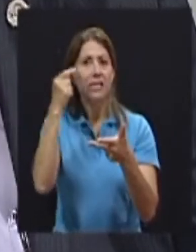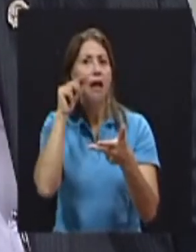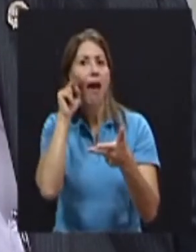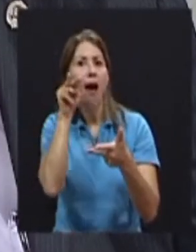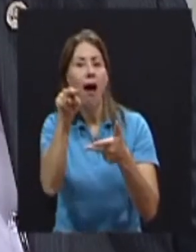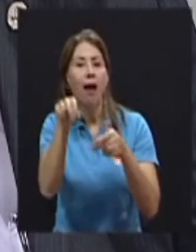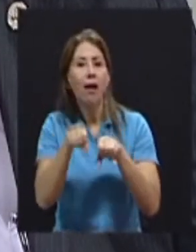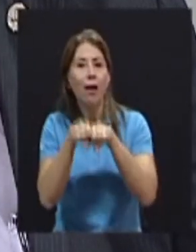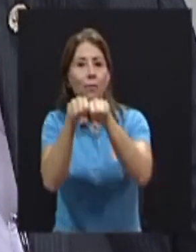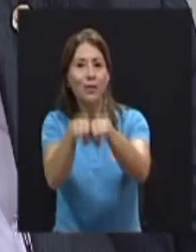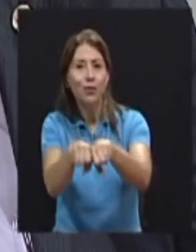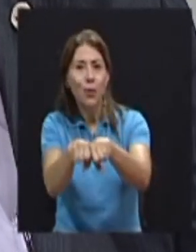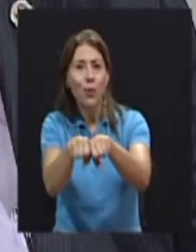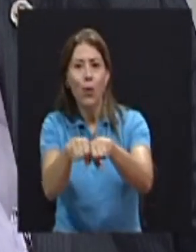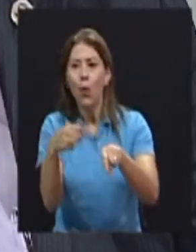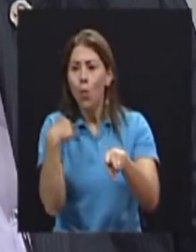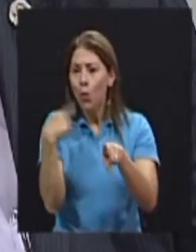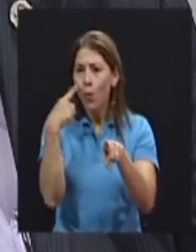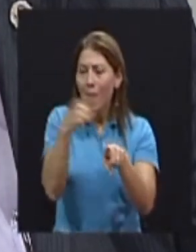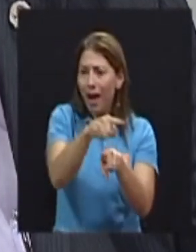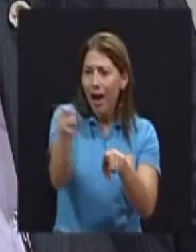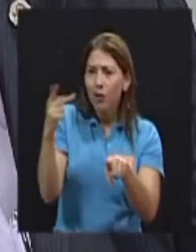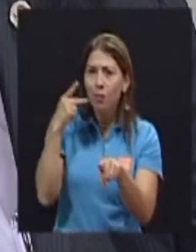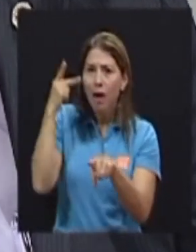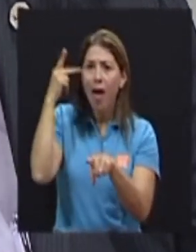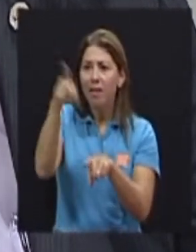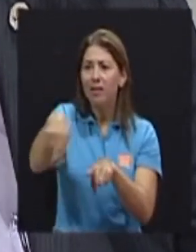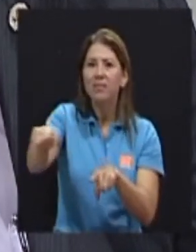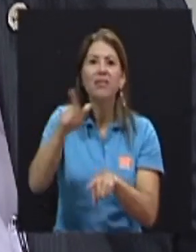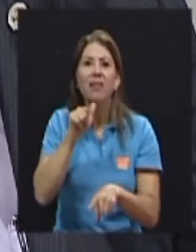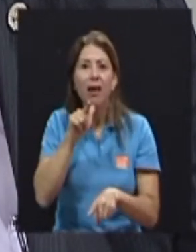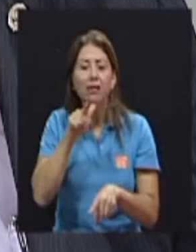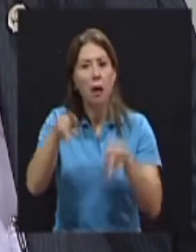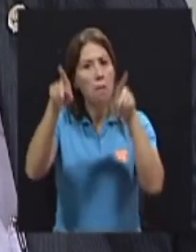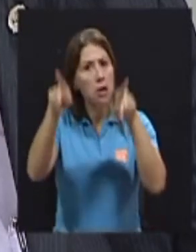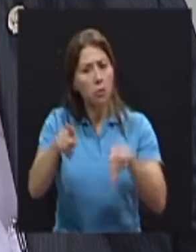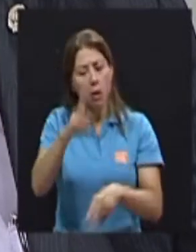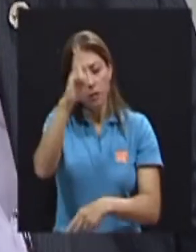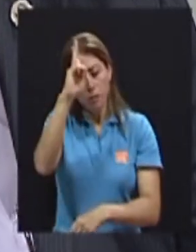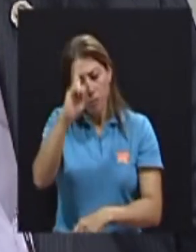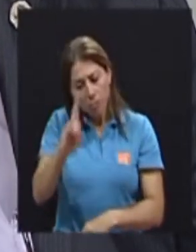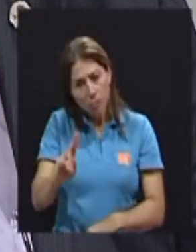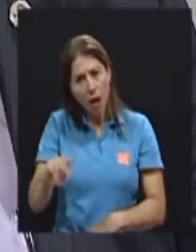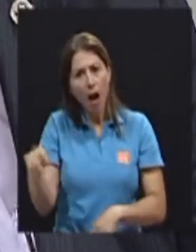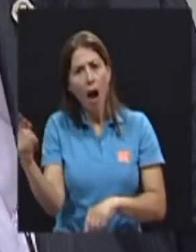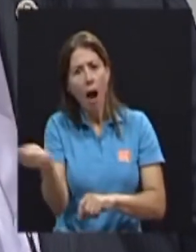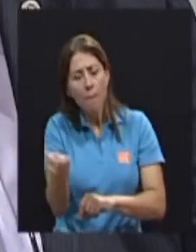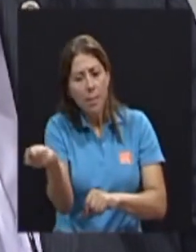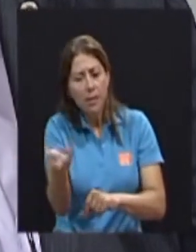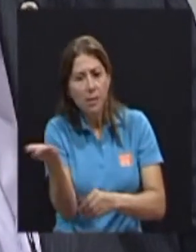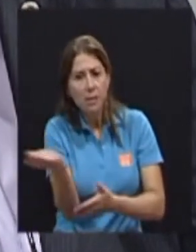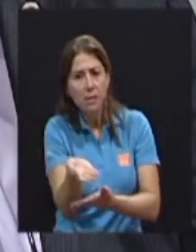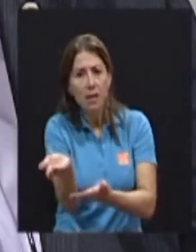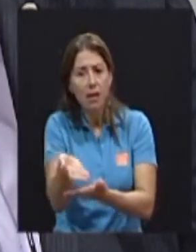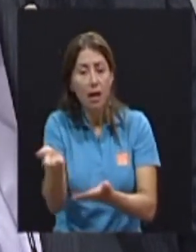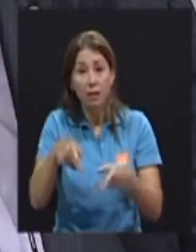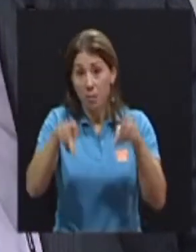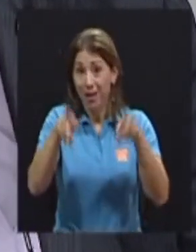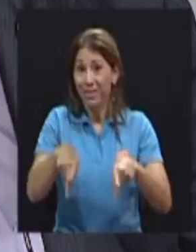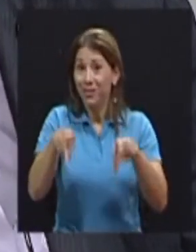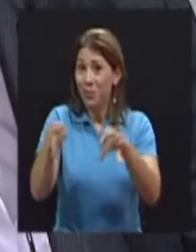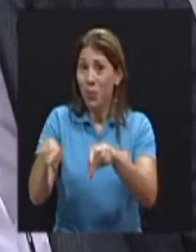los padres a ver a sus hijos graduarse, se encuentran campesinos, personas sumamente humildes, personas de los